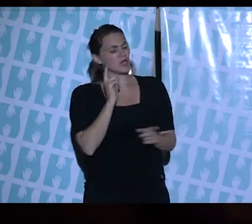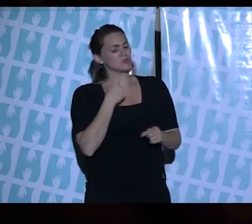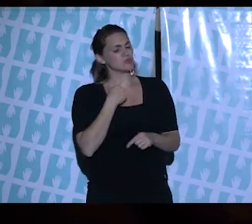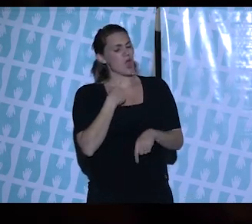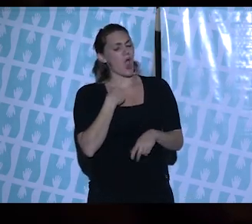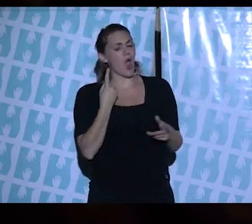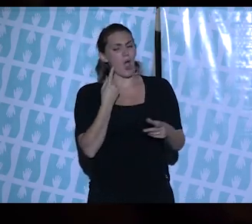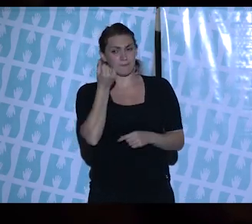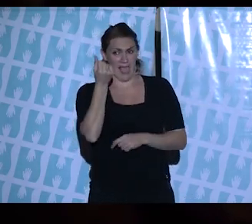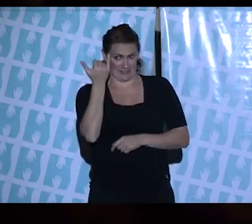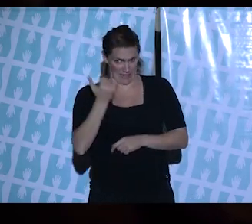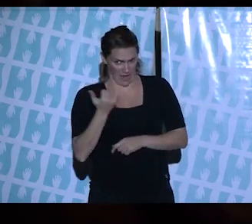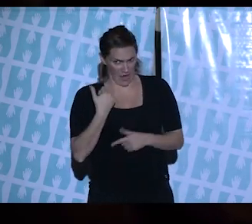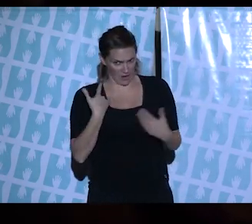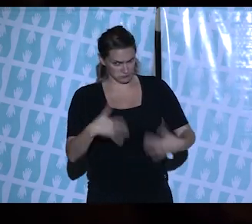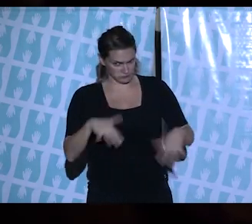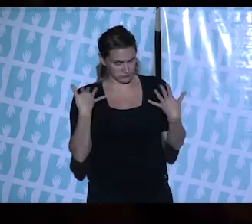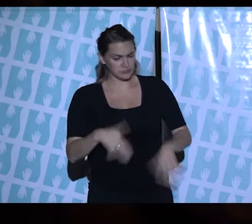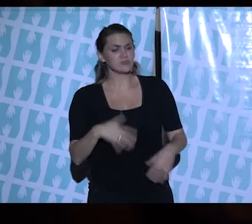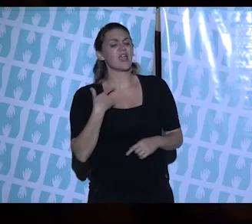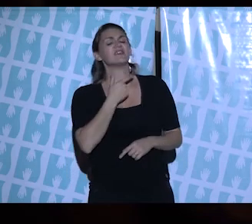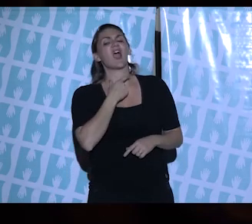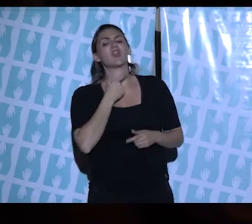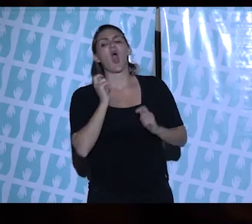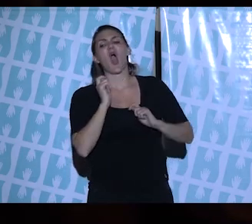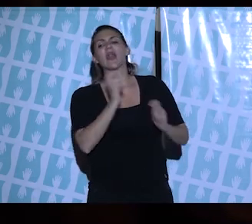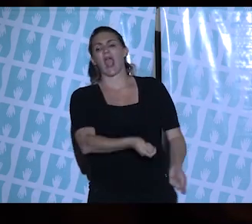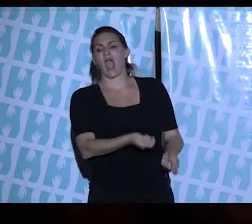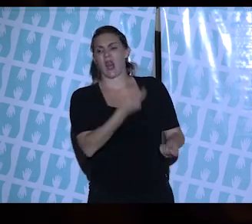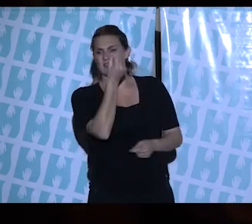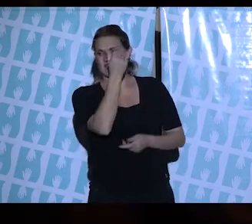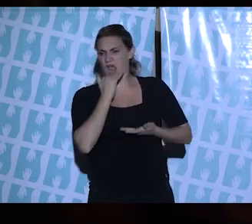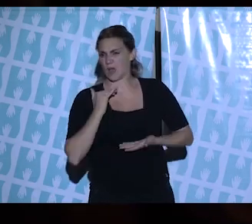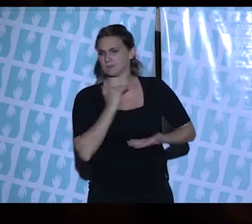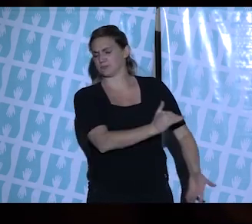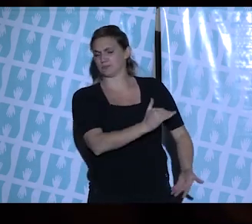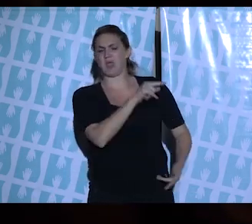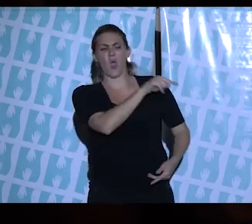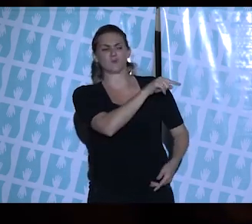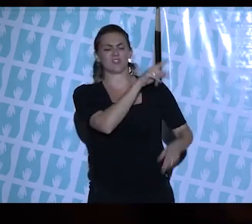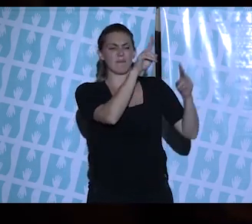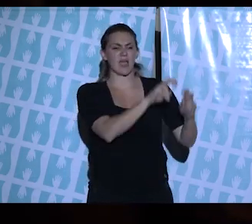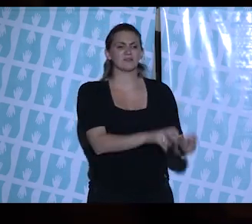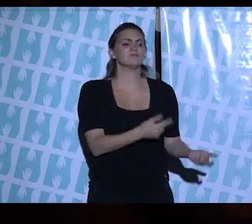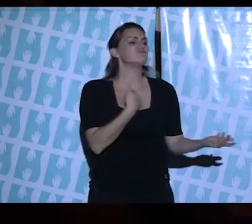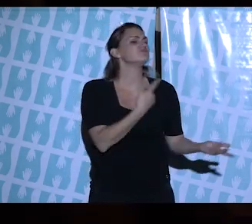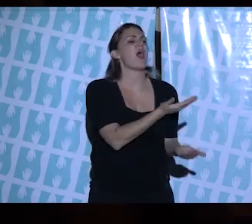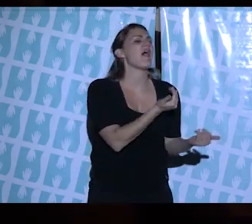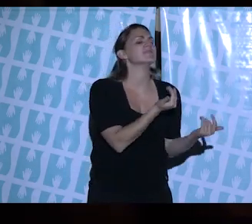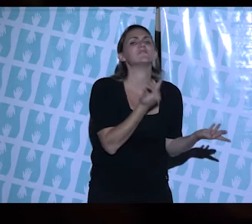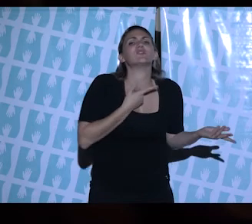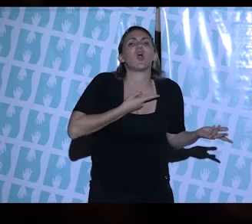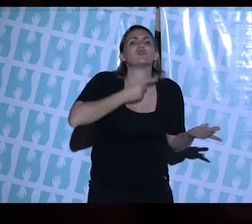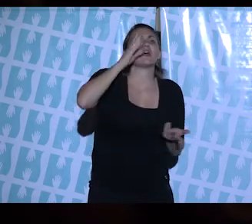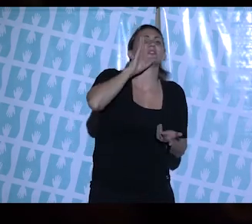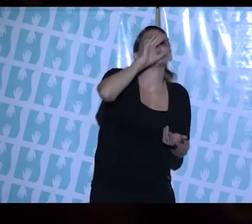en enfermedad de Parkinson, quiero donar dinero. Entonces dígame en Estados Unidos o en Inglaterra a quién le puedo donar.